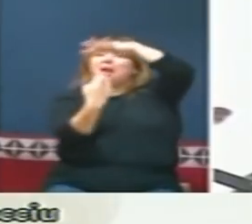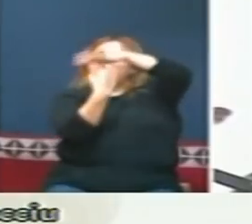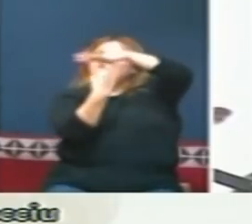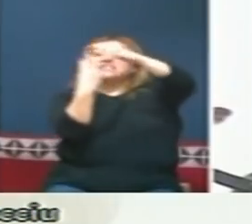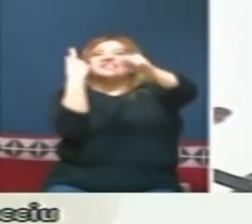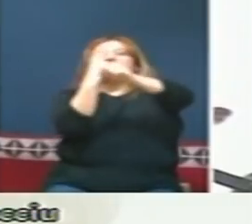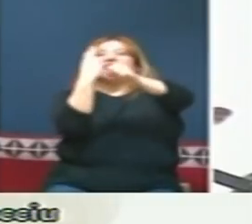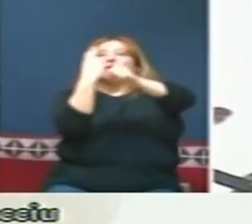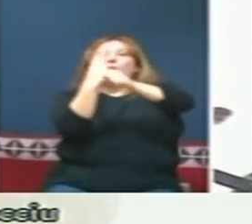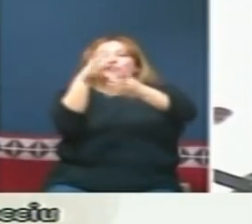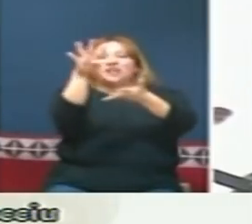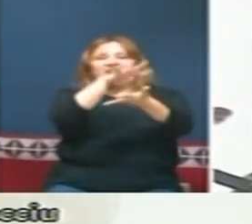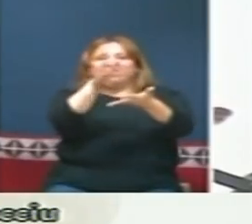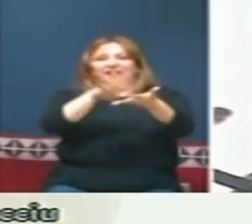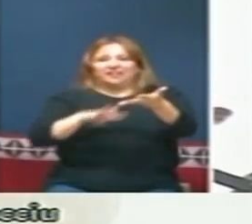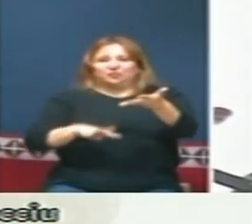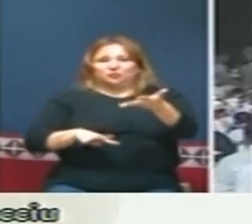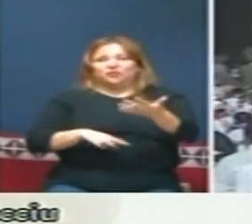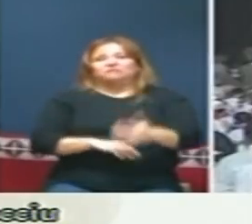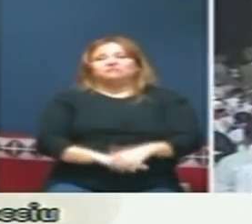lectura.